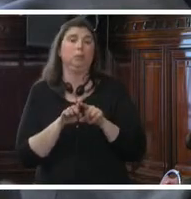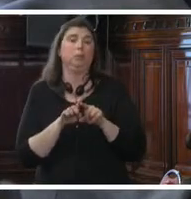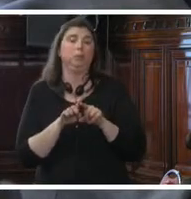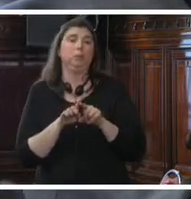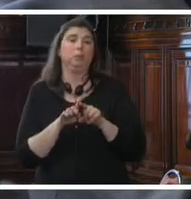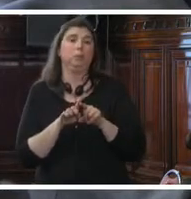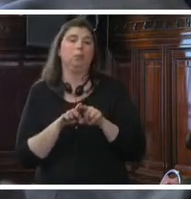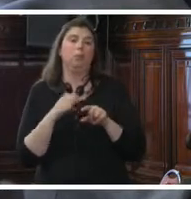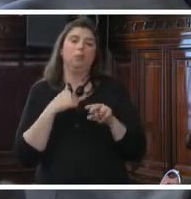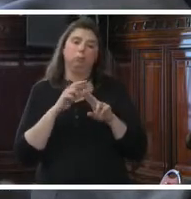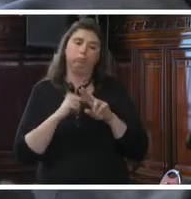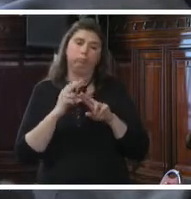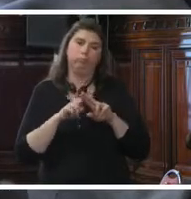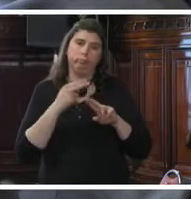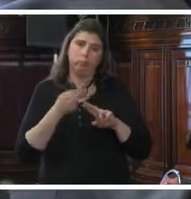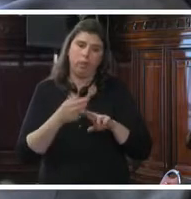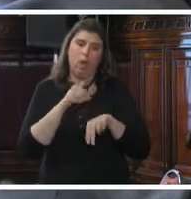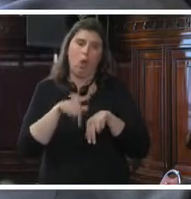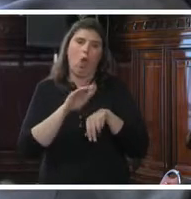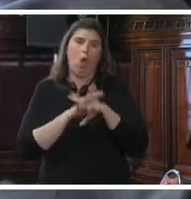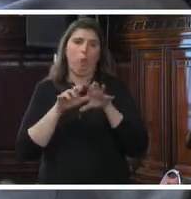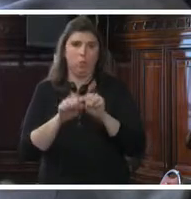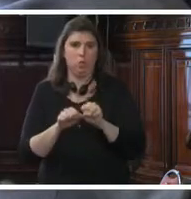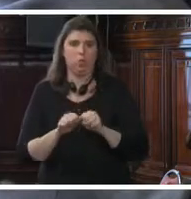mi reiterando este compromiso.